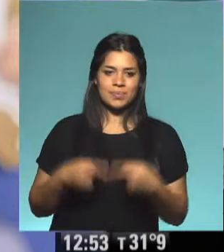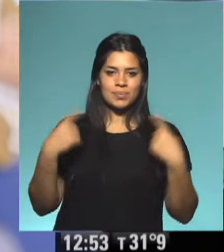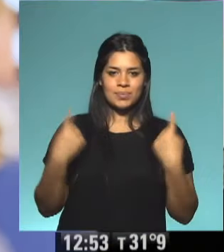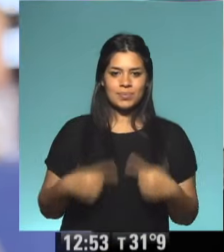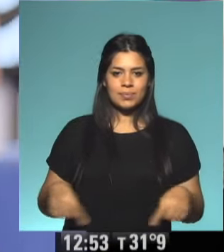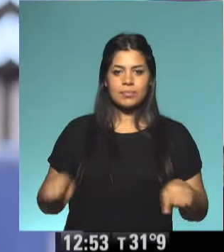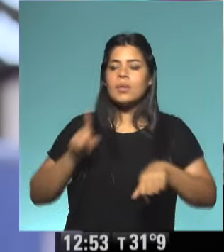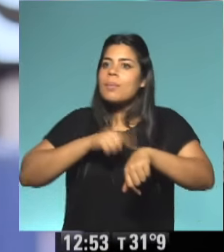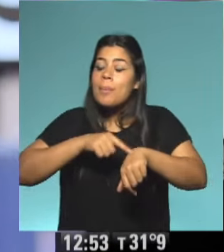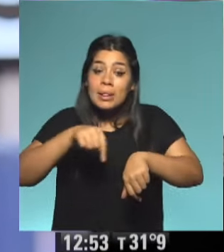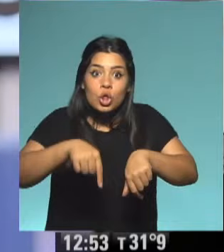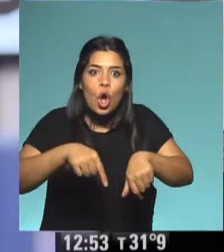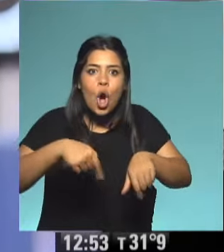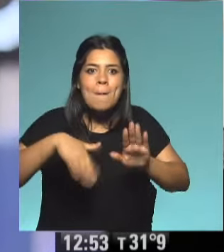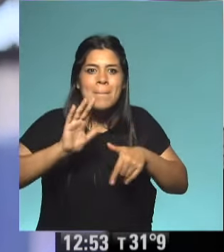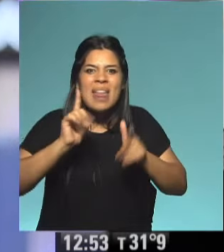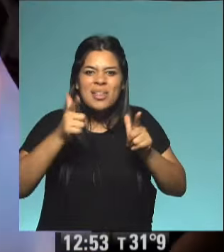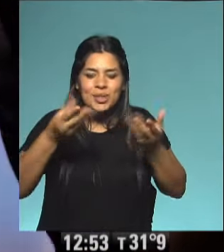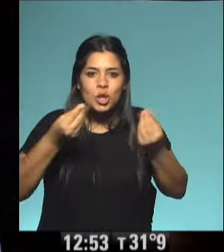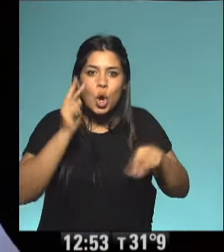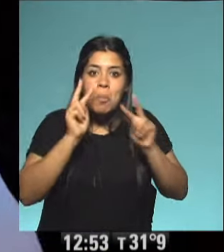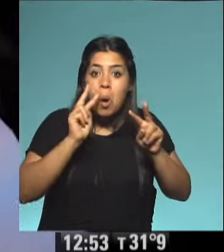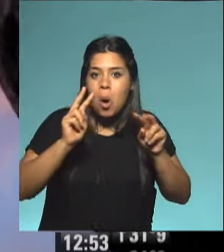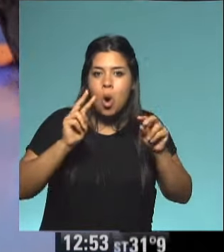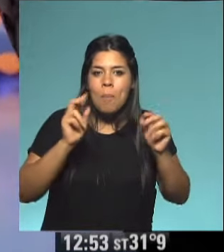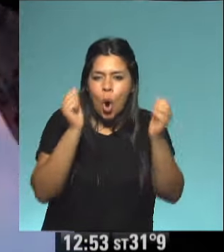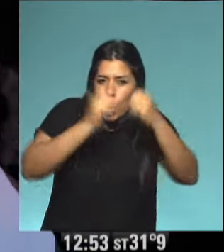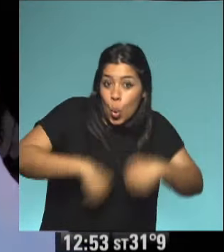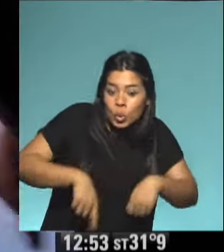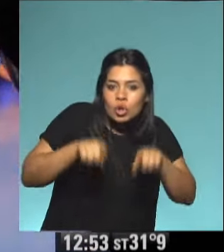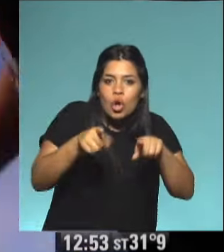Esta es la parte más divertida. Lo que no se ve de acá es